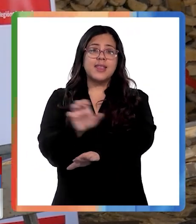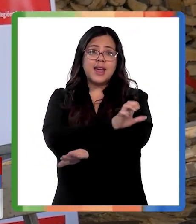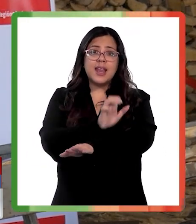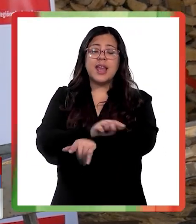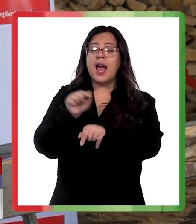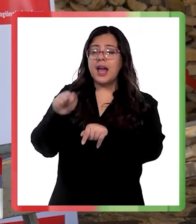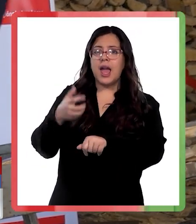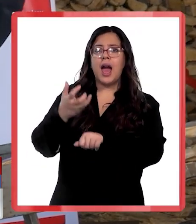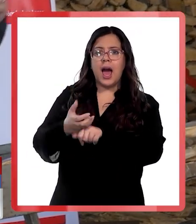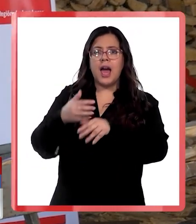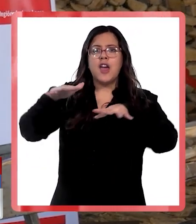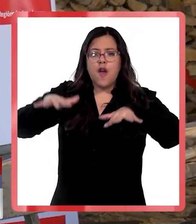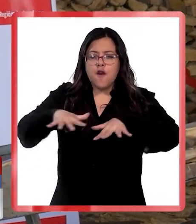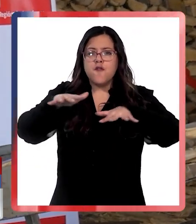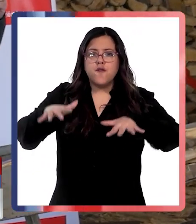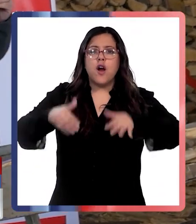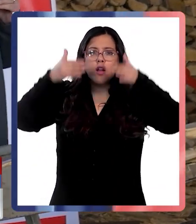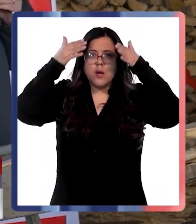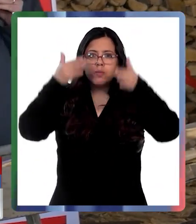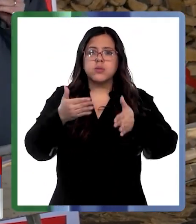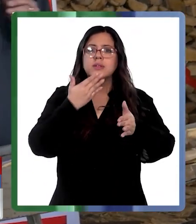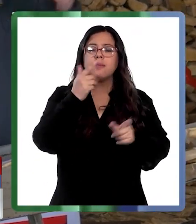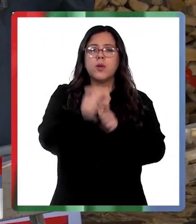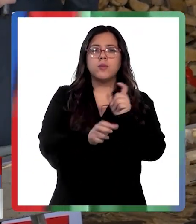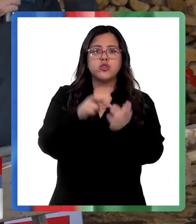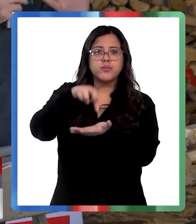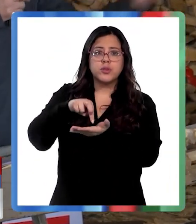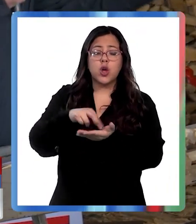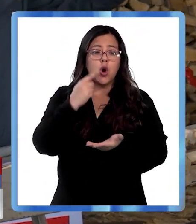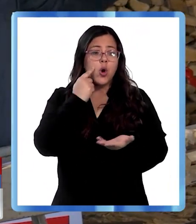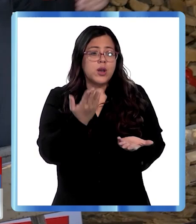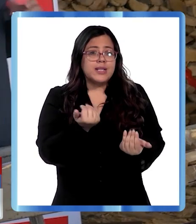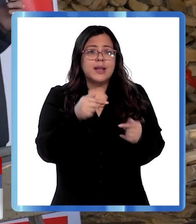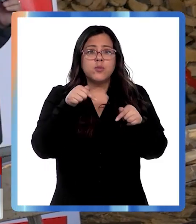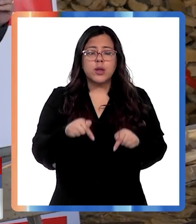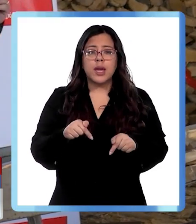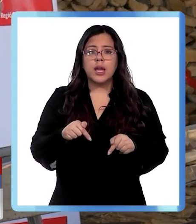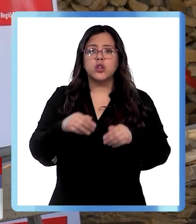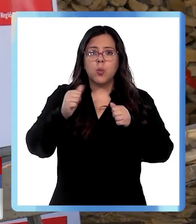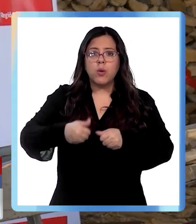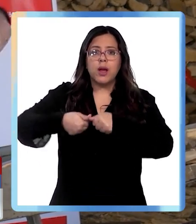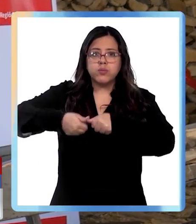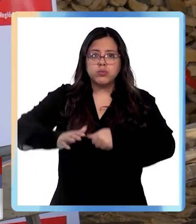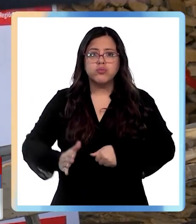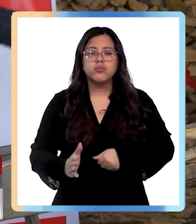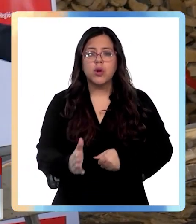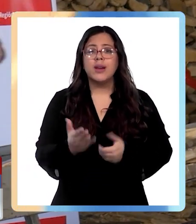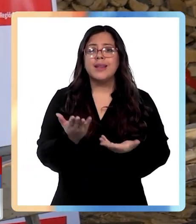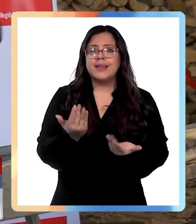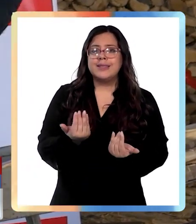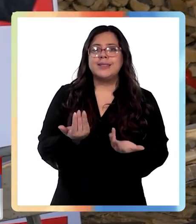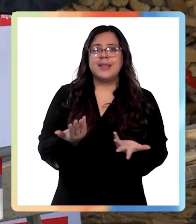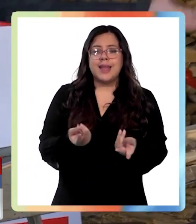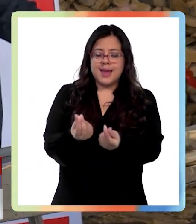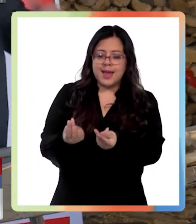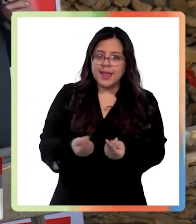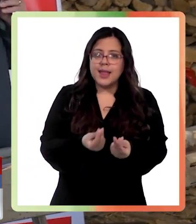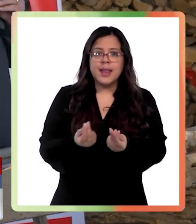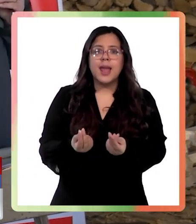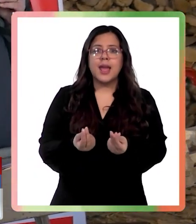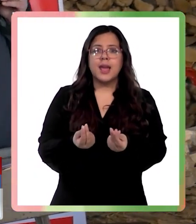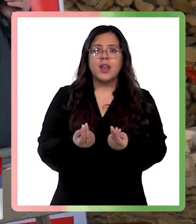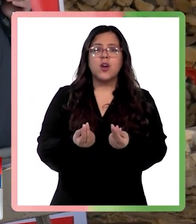mucha dedicación y que bueno que estén representantes de los parlamentarios acá también, porque necesitamos que estas cosas perduren y para eso se